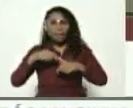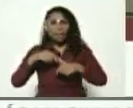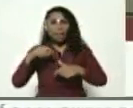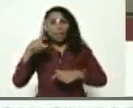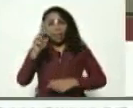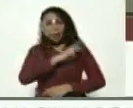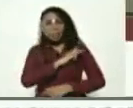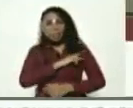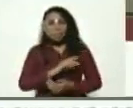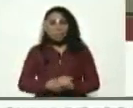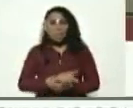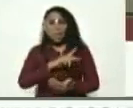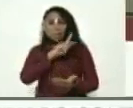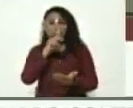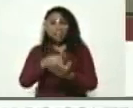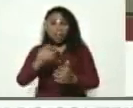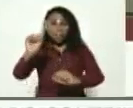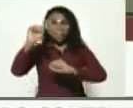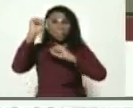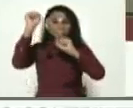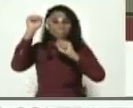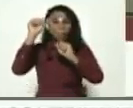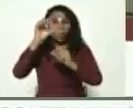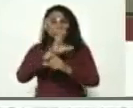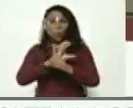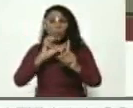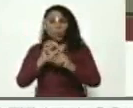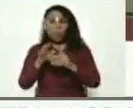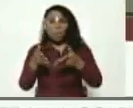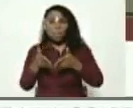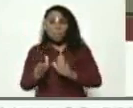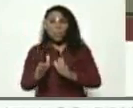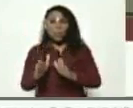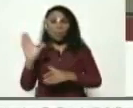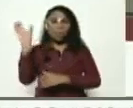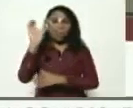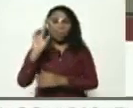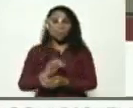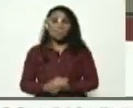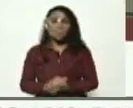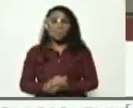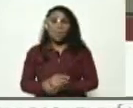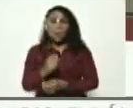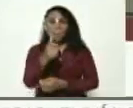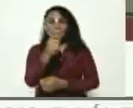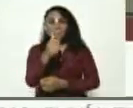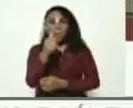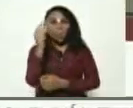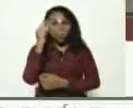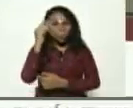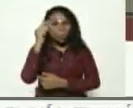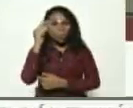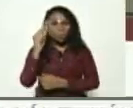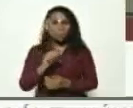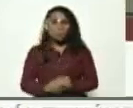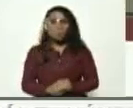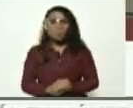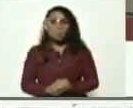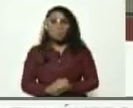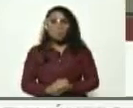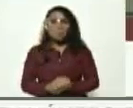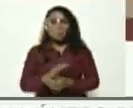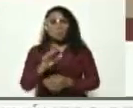en jefe. Llega victoriosa a su ciudad natal y a los pocos días, no más